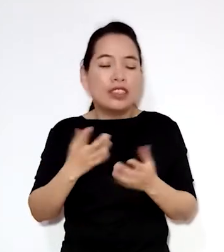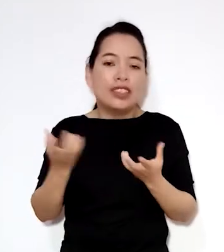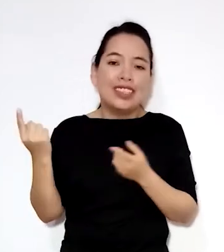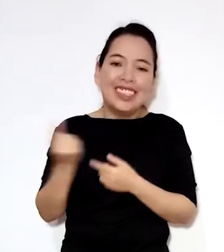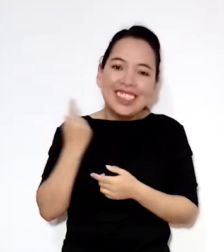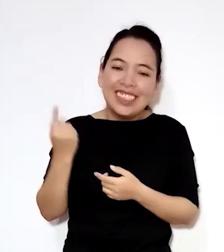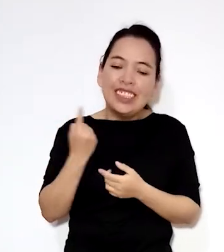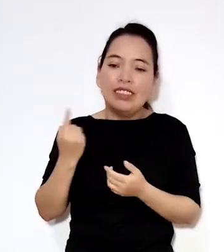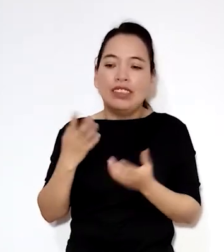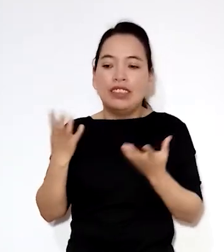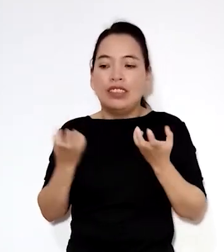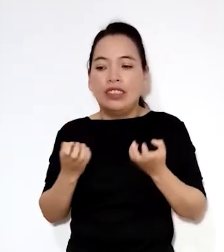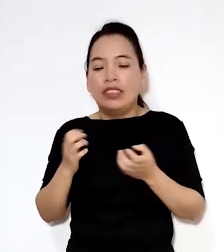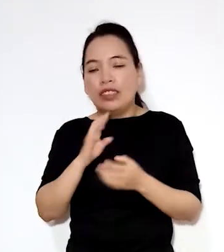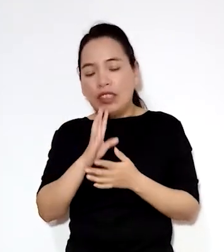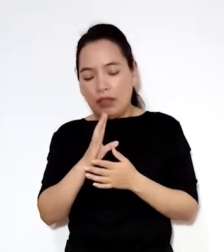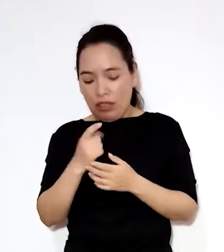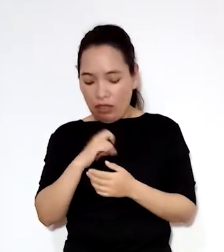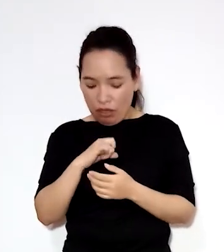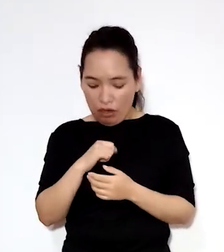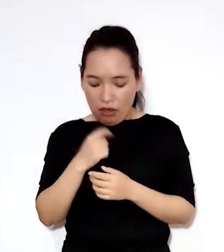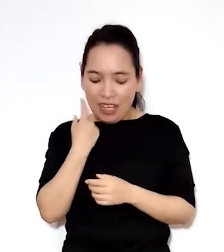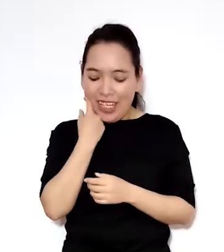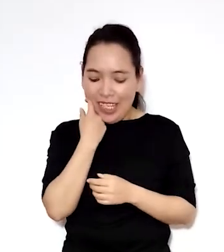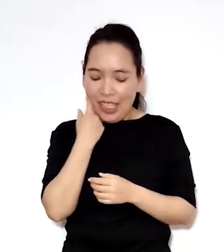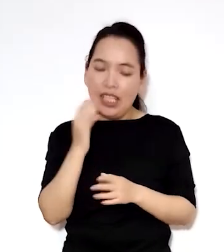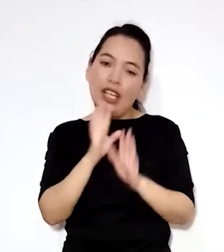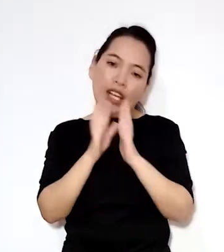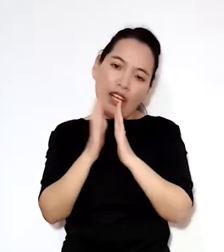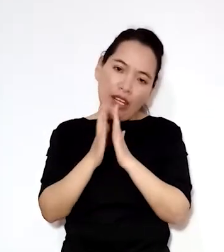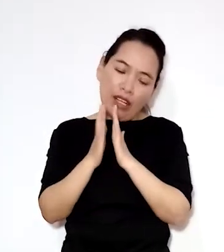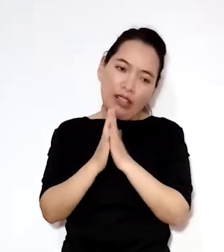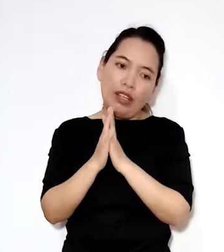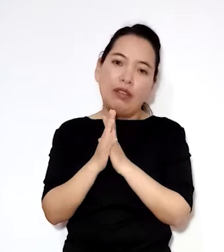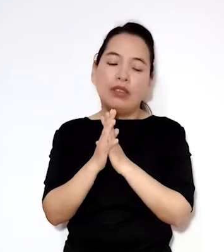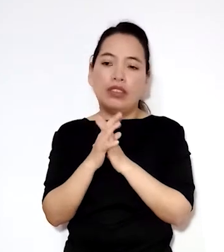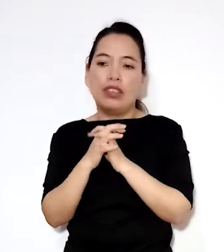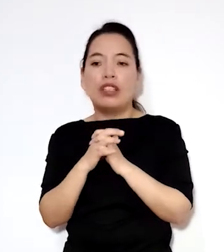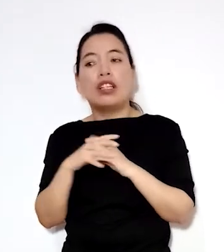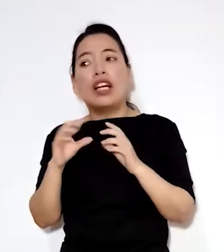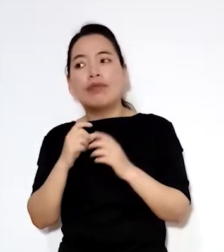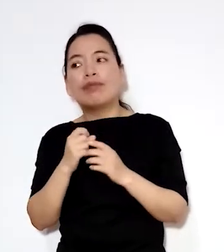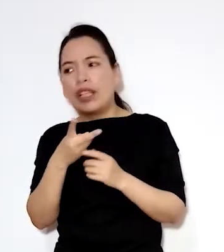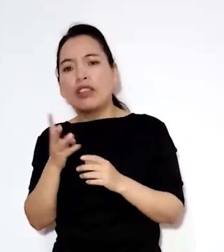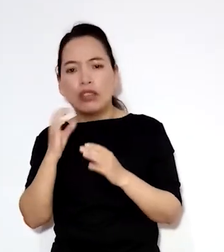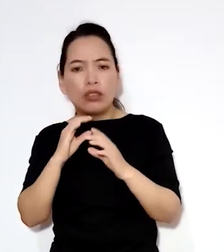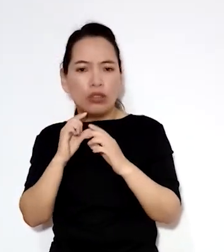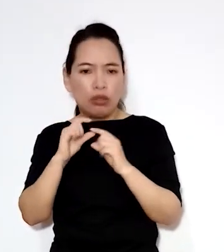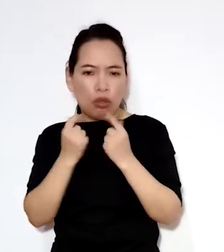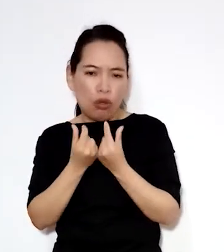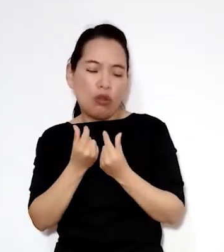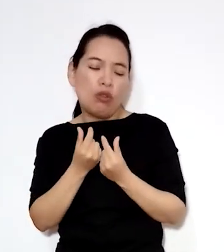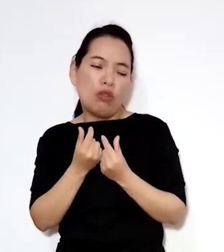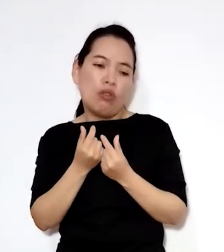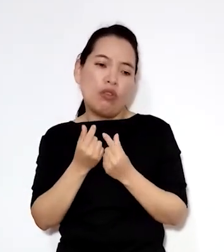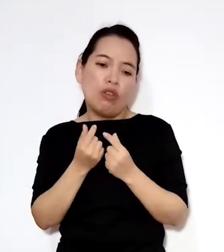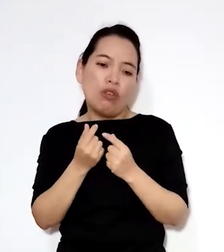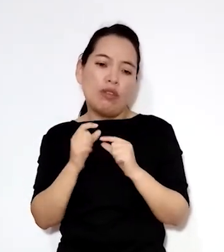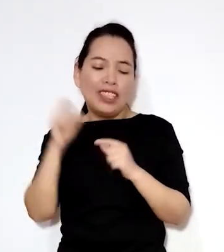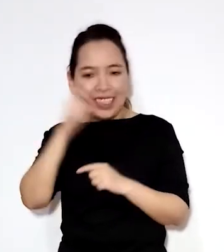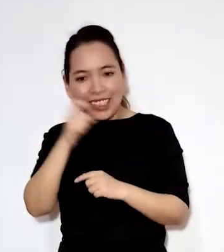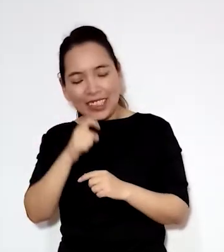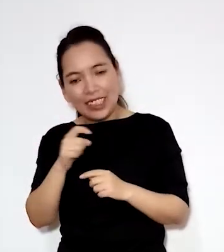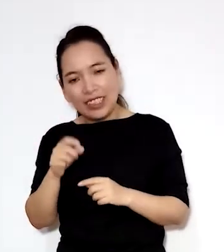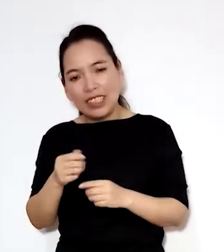evidentemente como principio no estamos en contra de avanzar hacia la educación inclusiva, pero que siempre hay grupos que necesitamos. Yo recientemente tuve